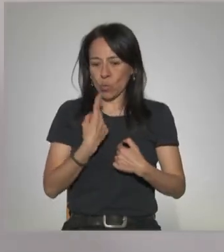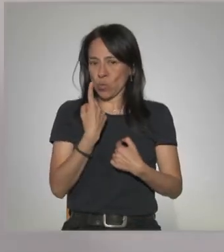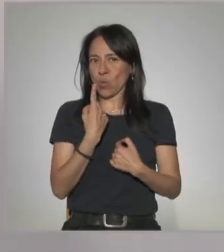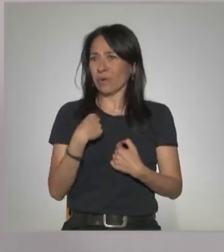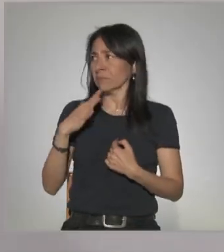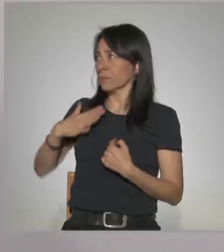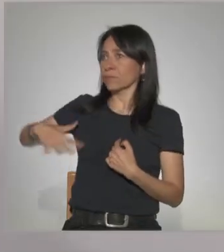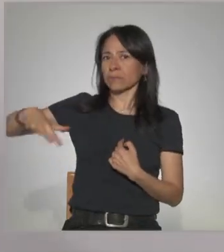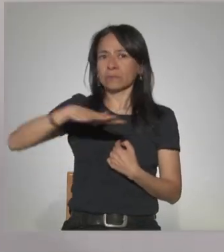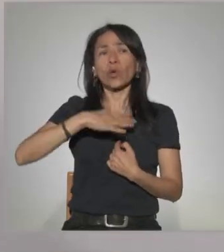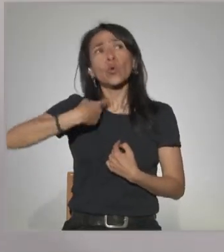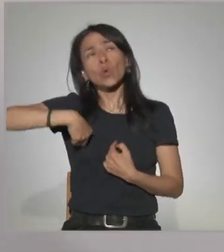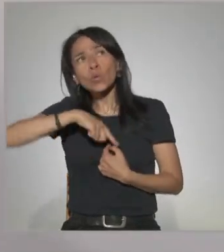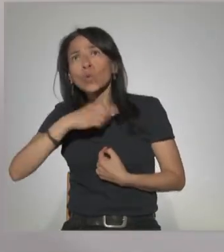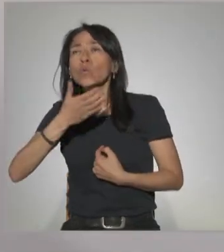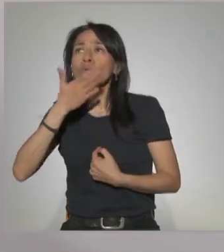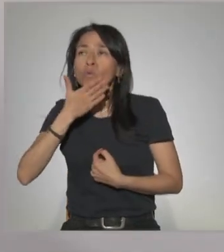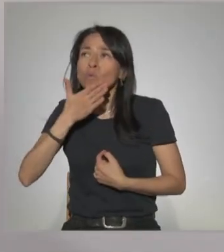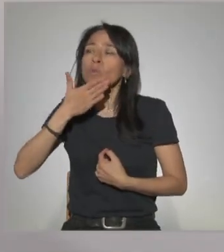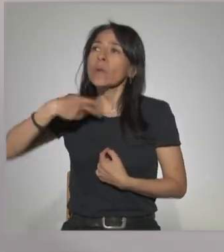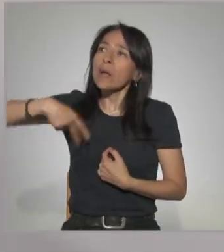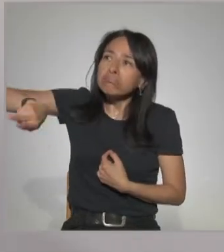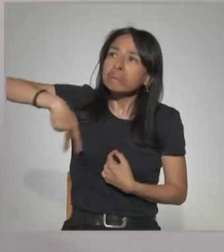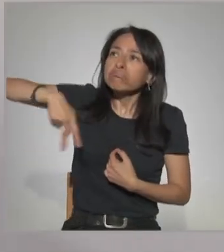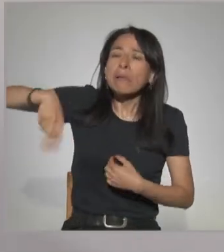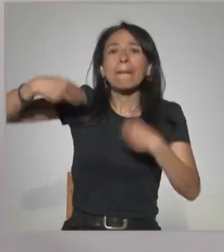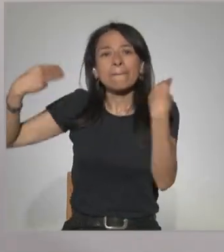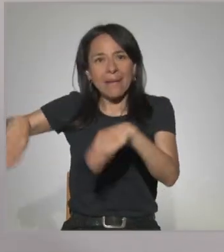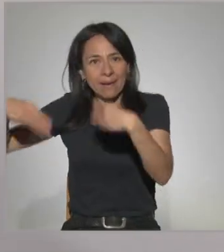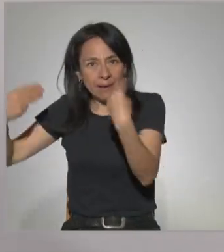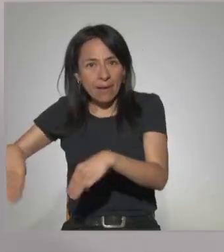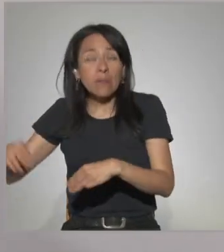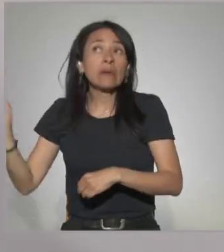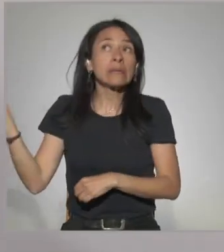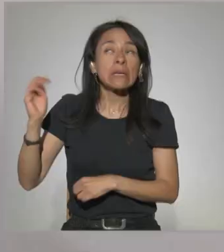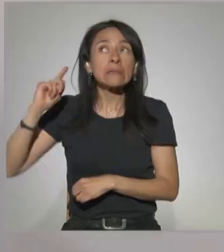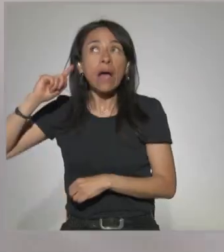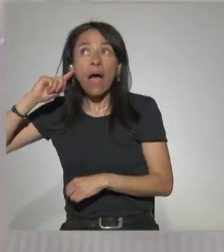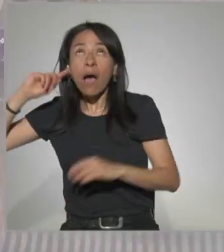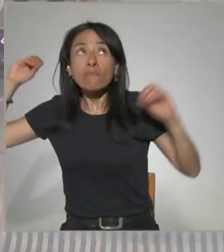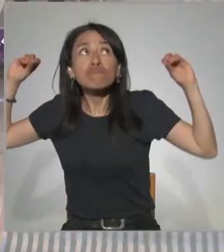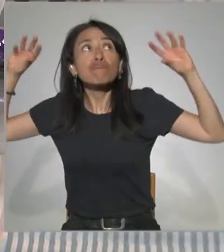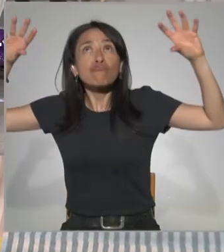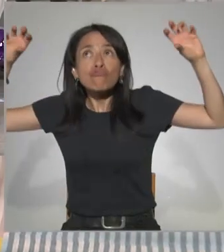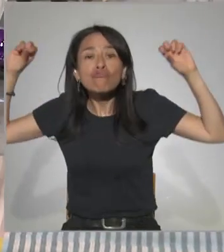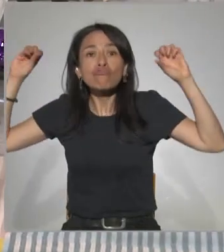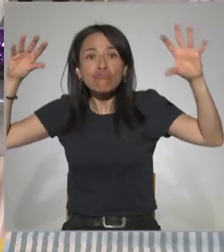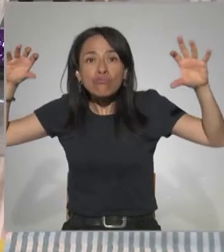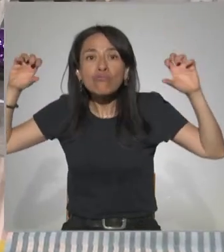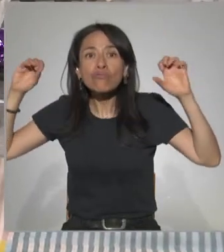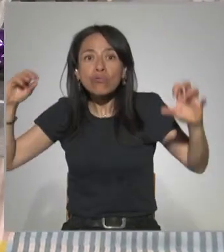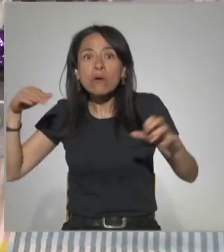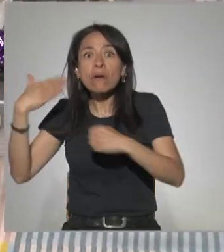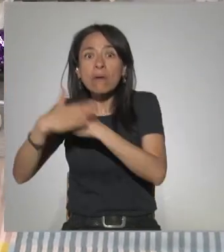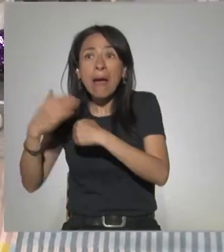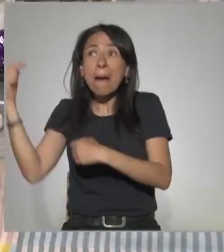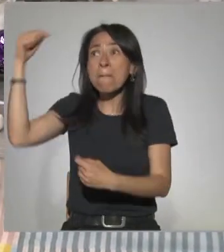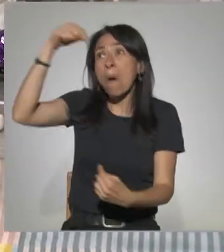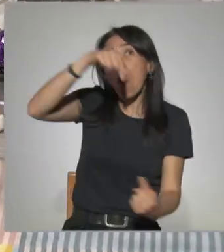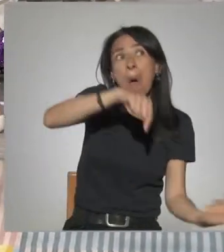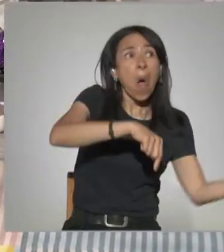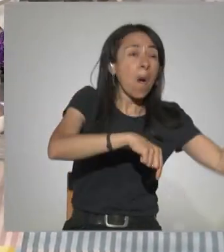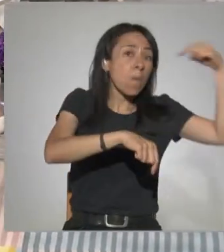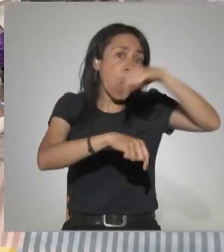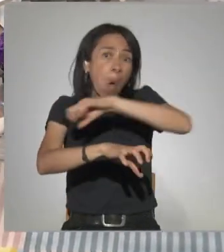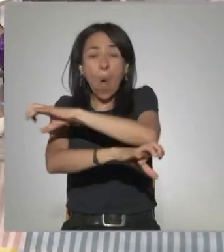al mercado, y si ya sonaba la alerta de bombas o cualquier